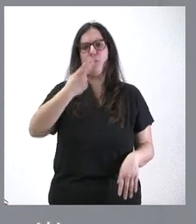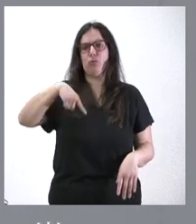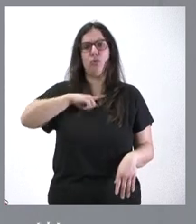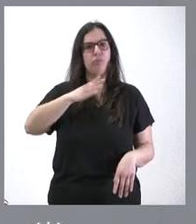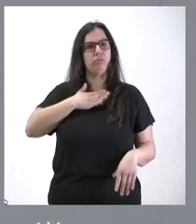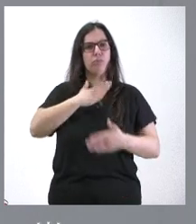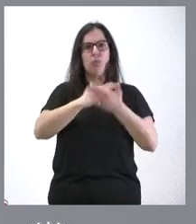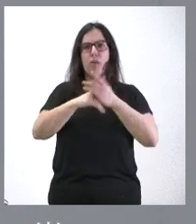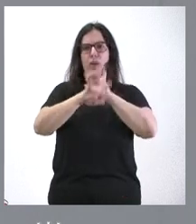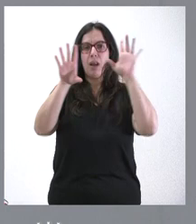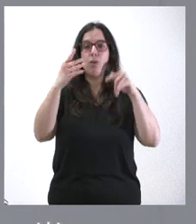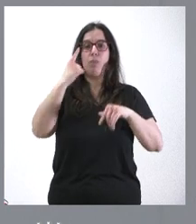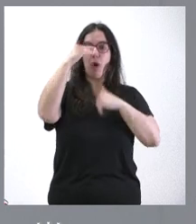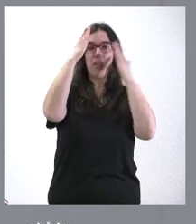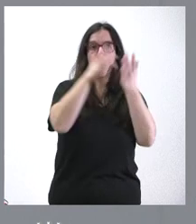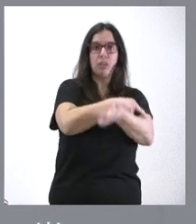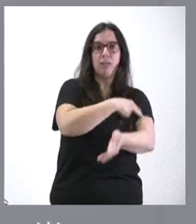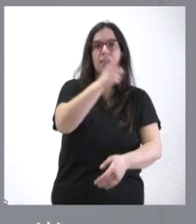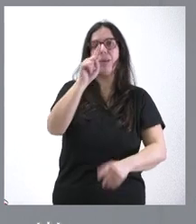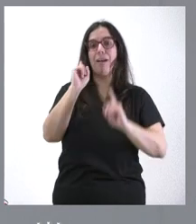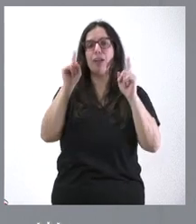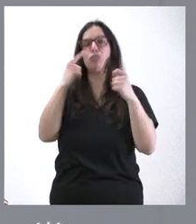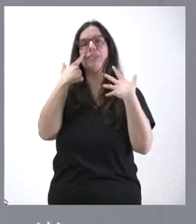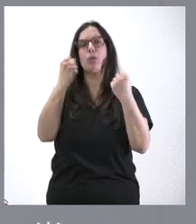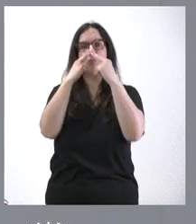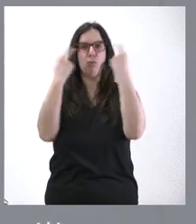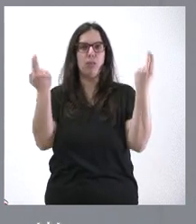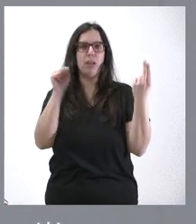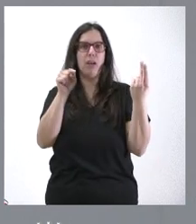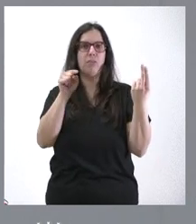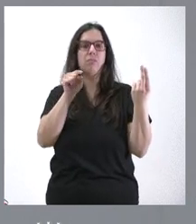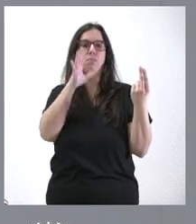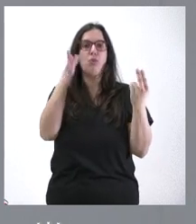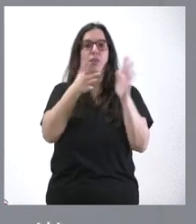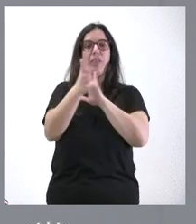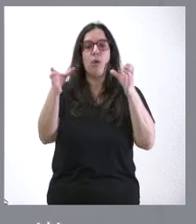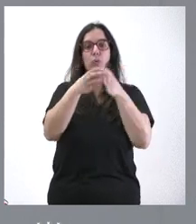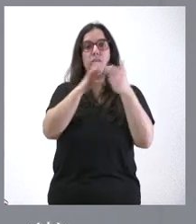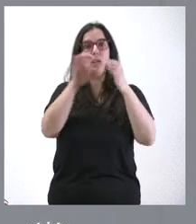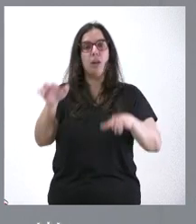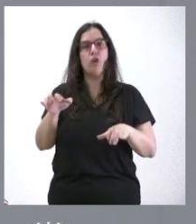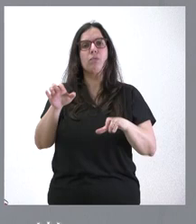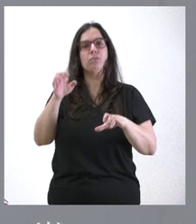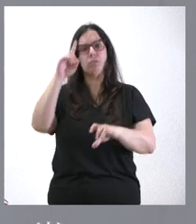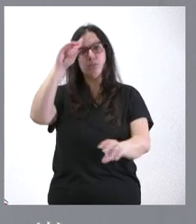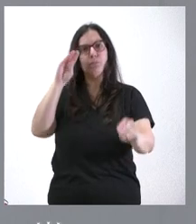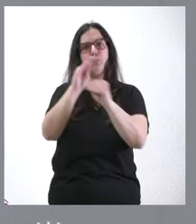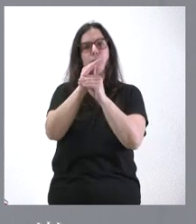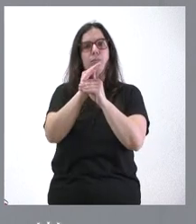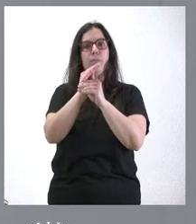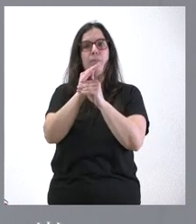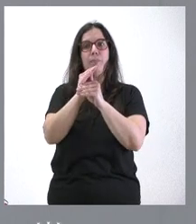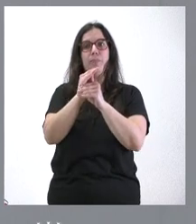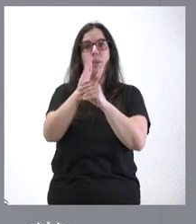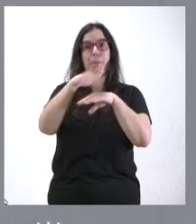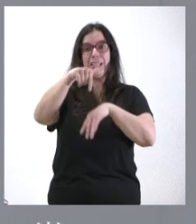Autónoma solamente en la asistencia sanitaria sino este caso concreto en la salud pública estamos hablando de que la junta de Castilla de León destinará en este